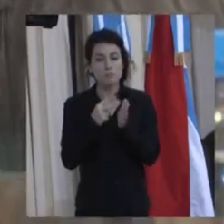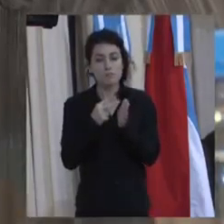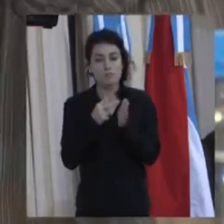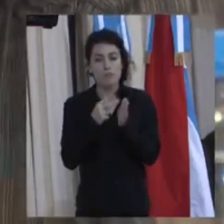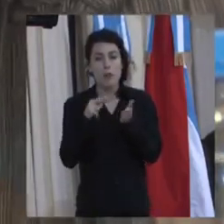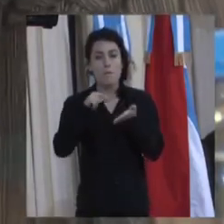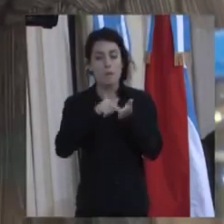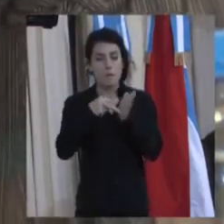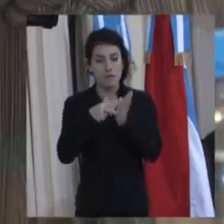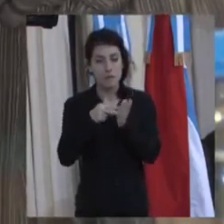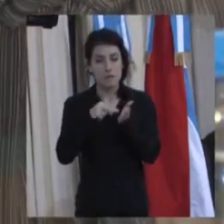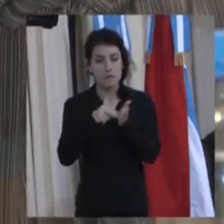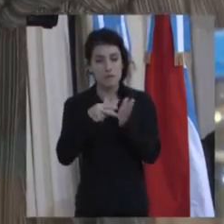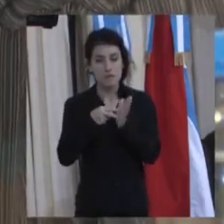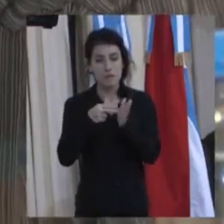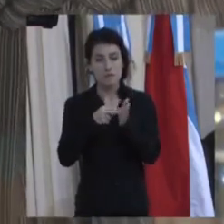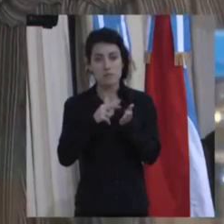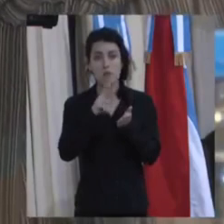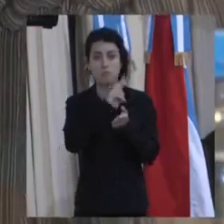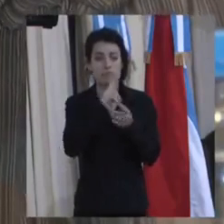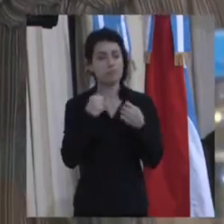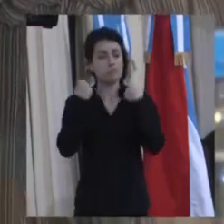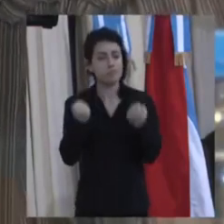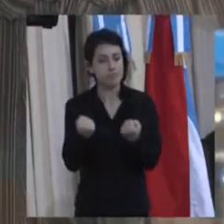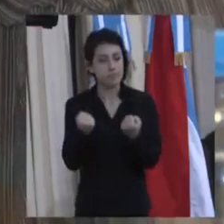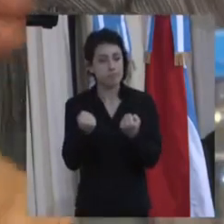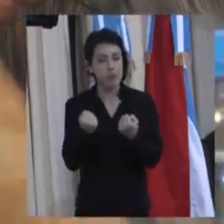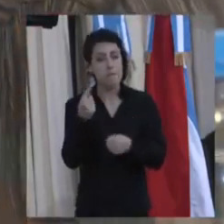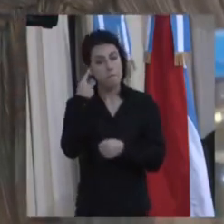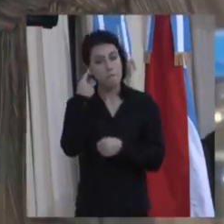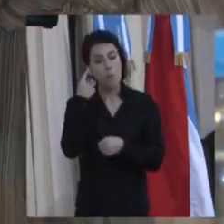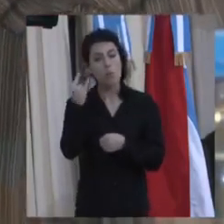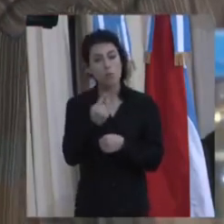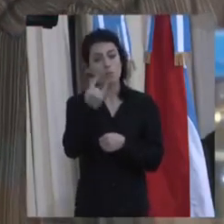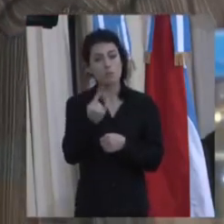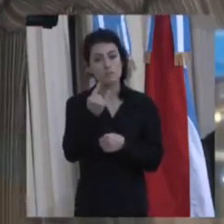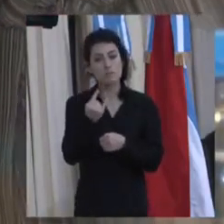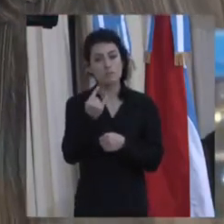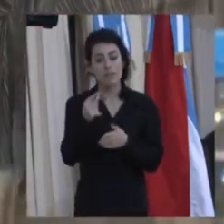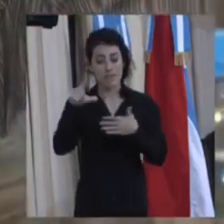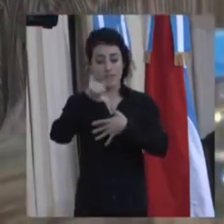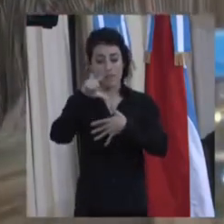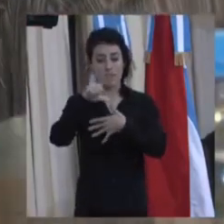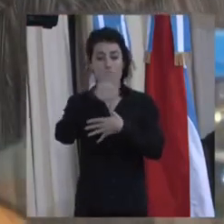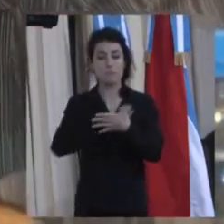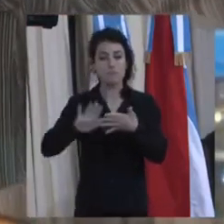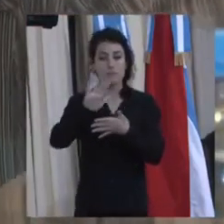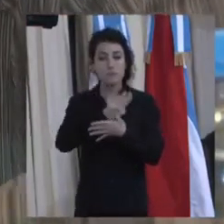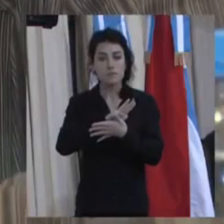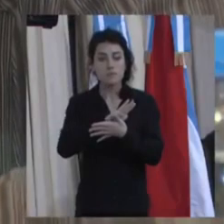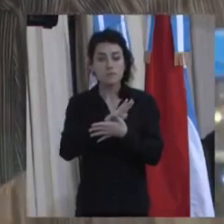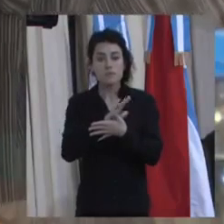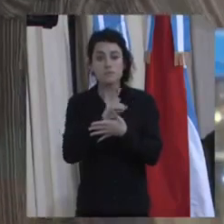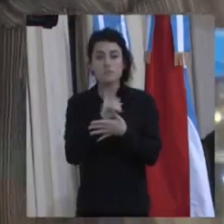de la problemática del feminismo y de pensar que la universidad latinoamericana